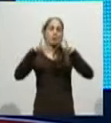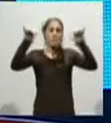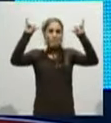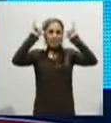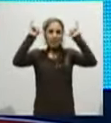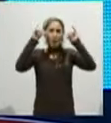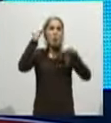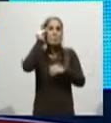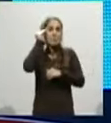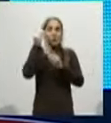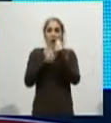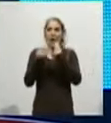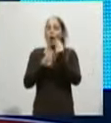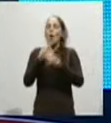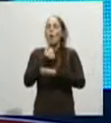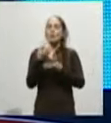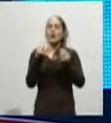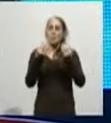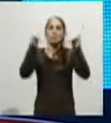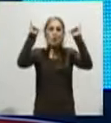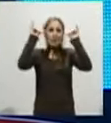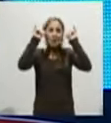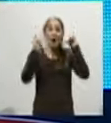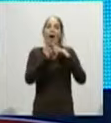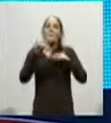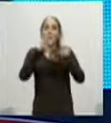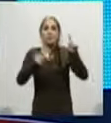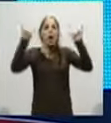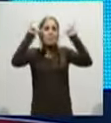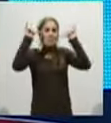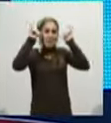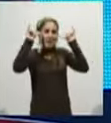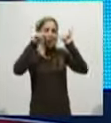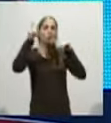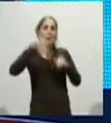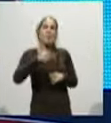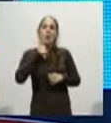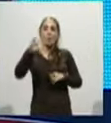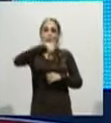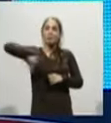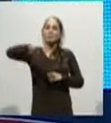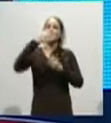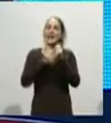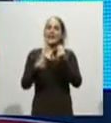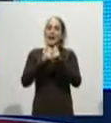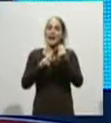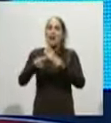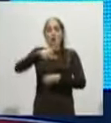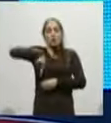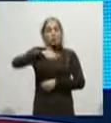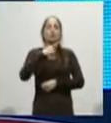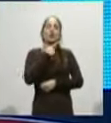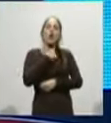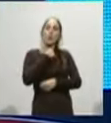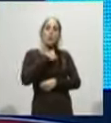mucho los vikingos, pero a los vikingos les encanta Canarias. De hecho, viene muchísimo por aquí. A nosotros nos gusta mucho tenerte aquí, porque es una mujer